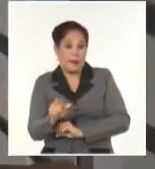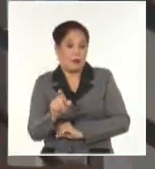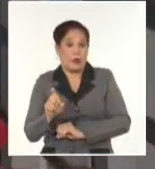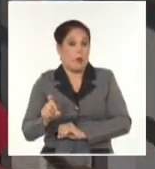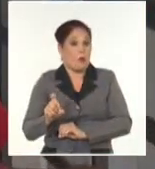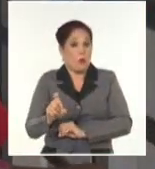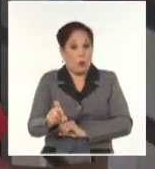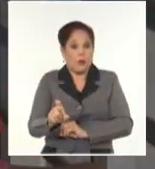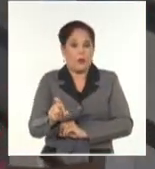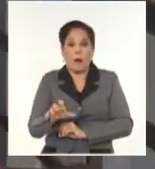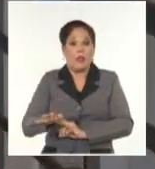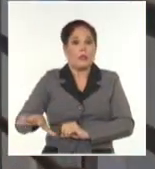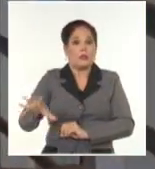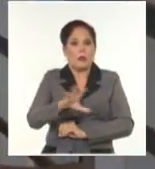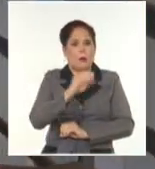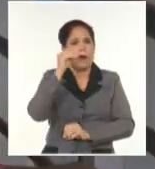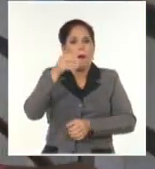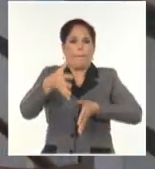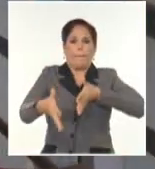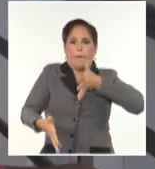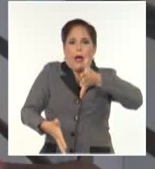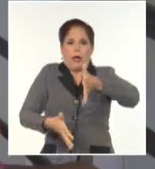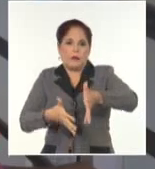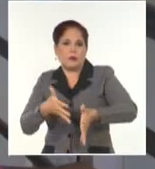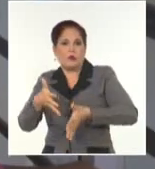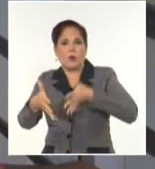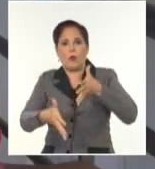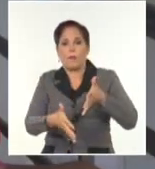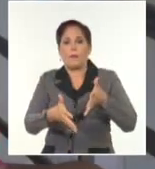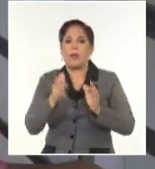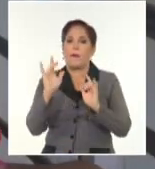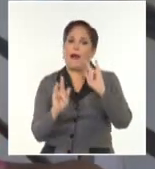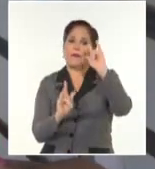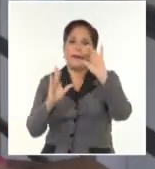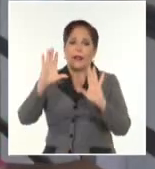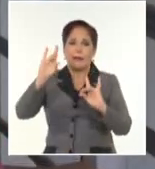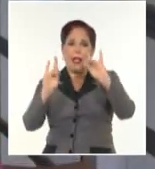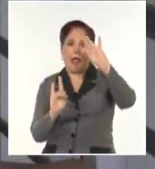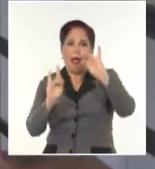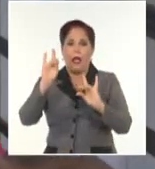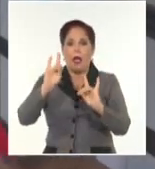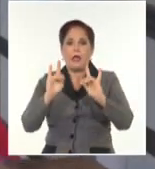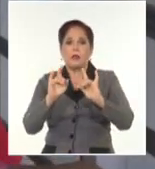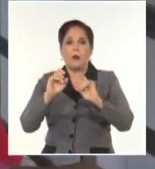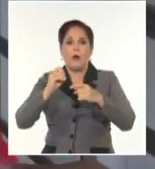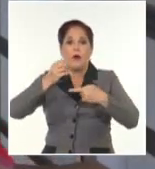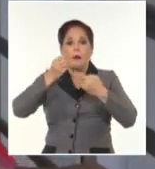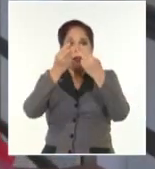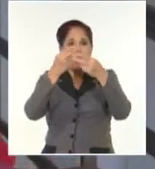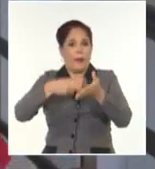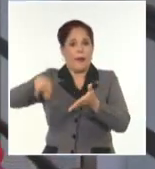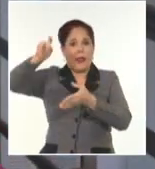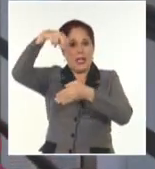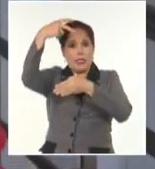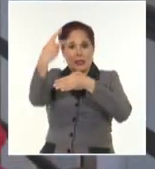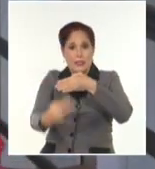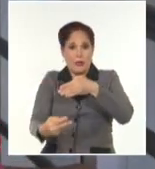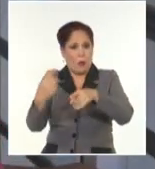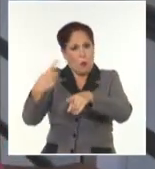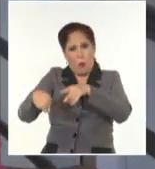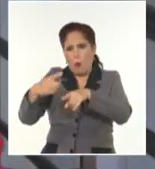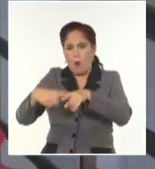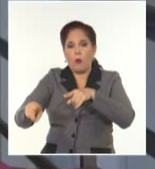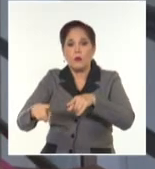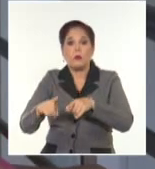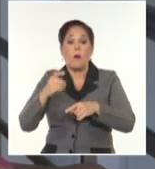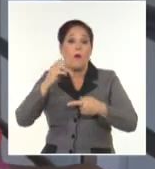poder beber de todas, de la pantomima, de la animación de objetos, de la actuación, del arte circense. Dice el maestro Darío Fo que un